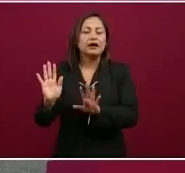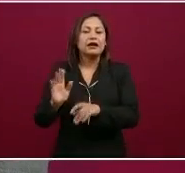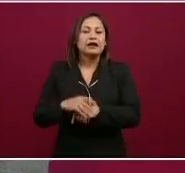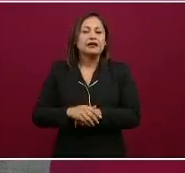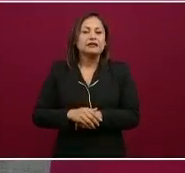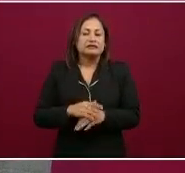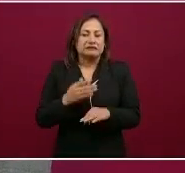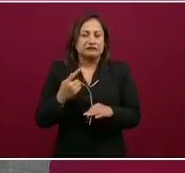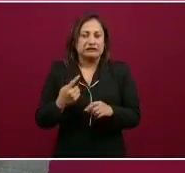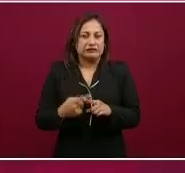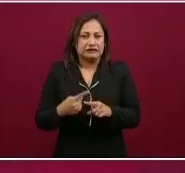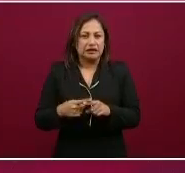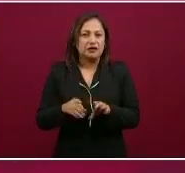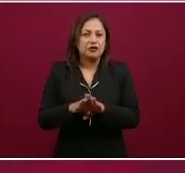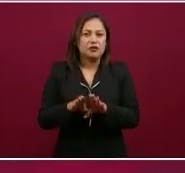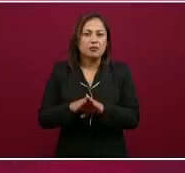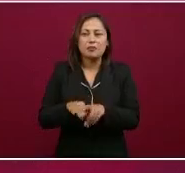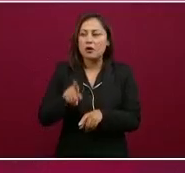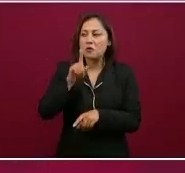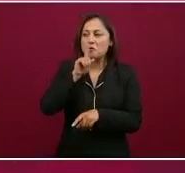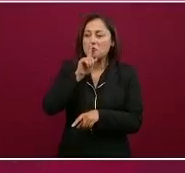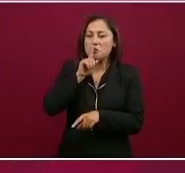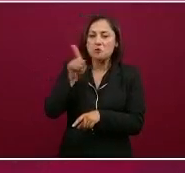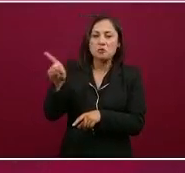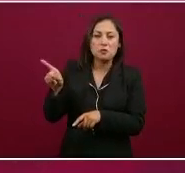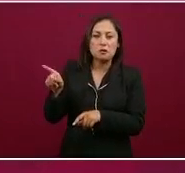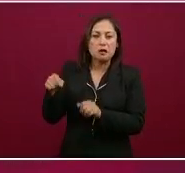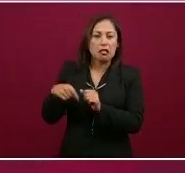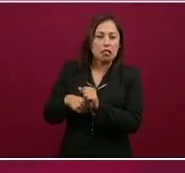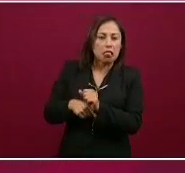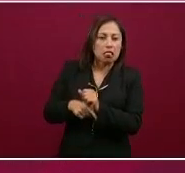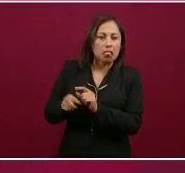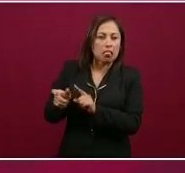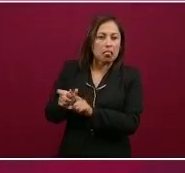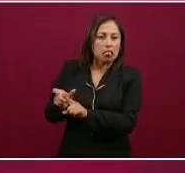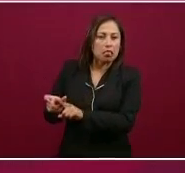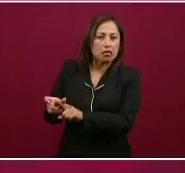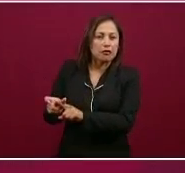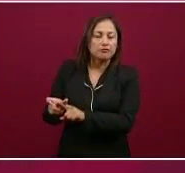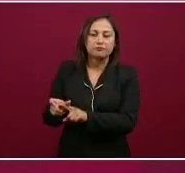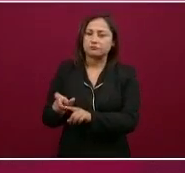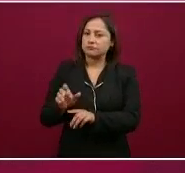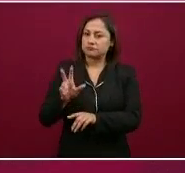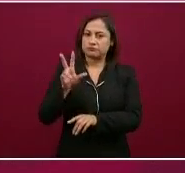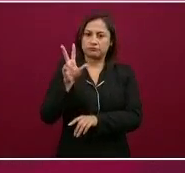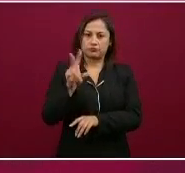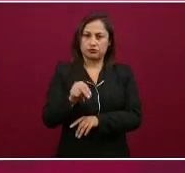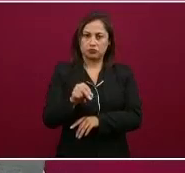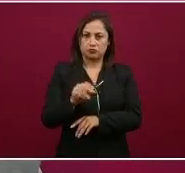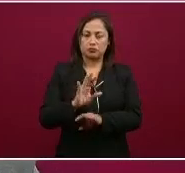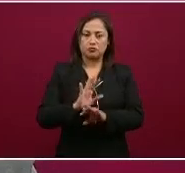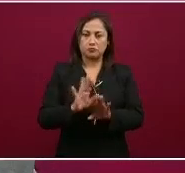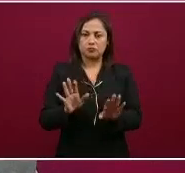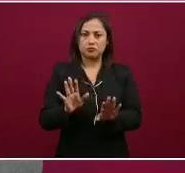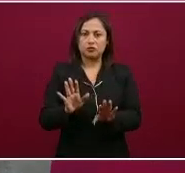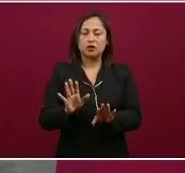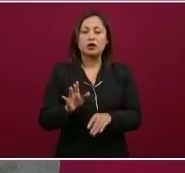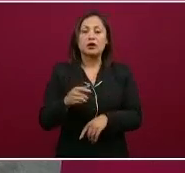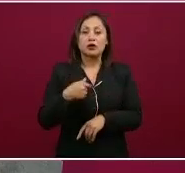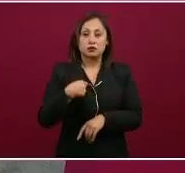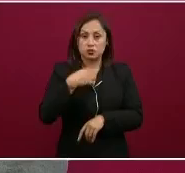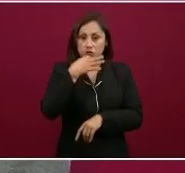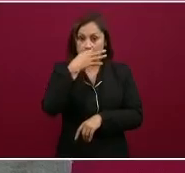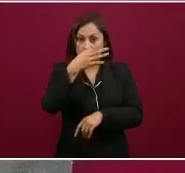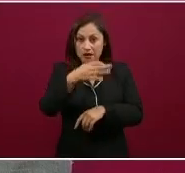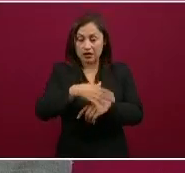a nadie, de tapar a nadie. Le mando a decir de manera respetuosa al